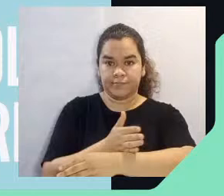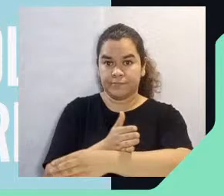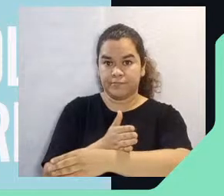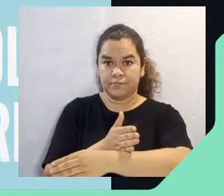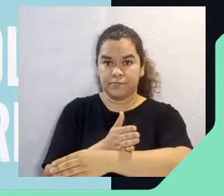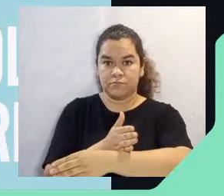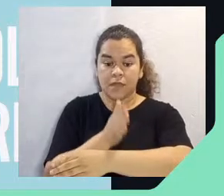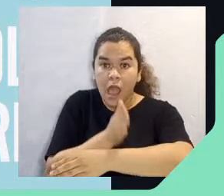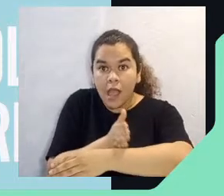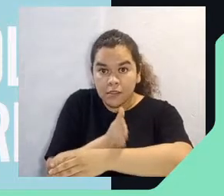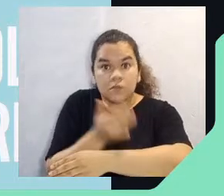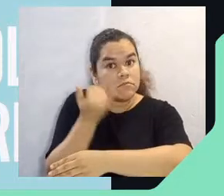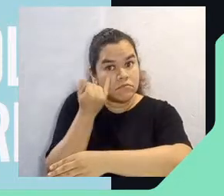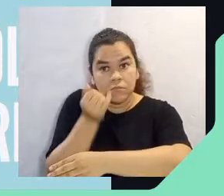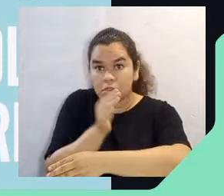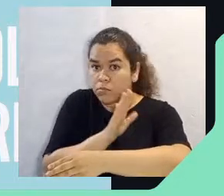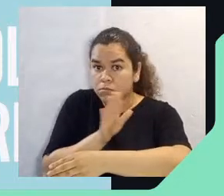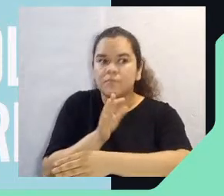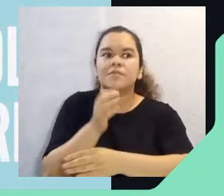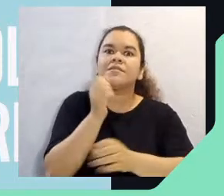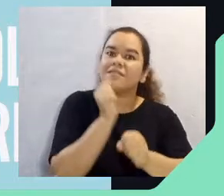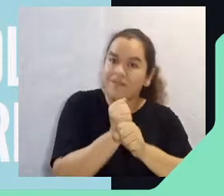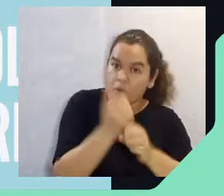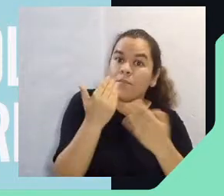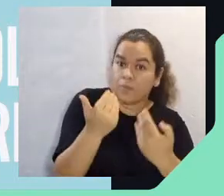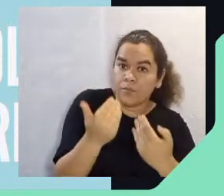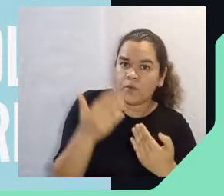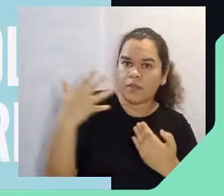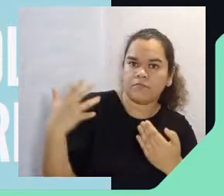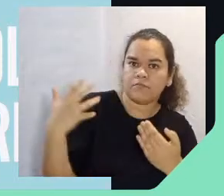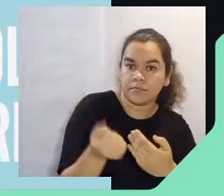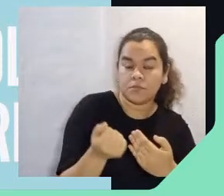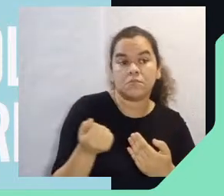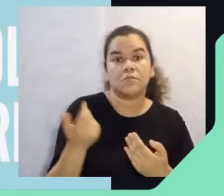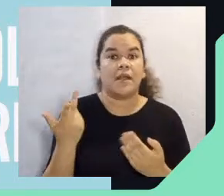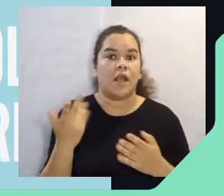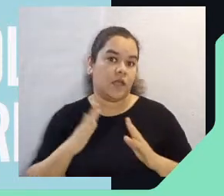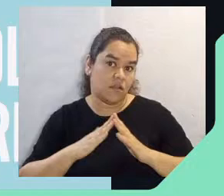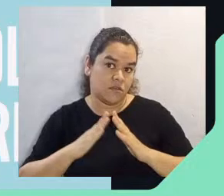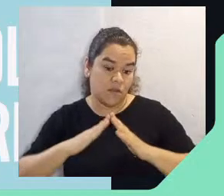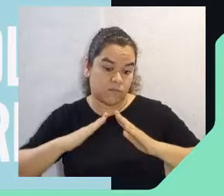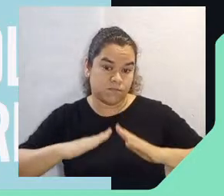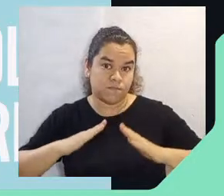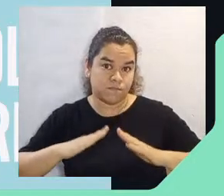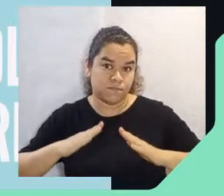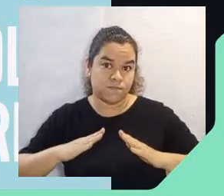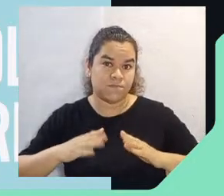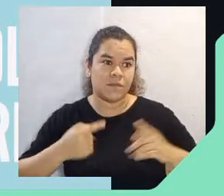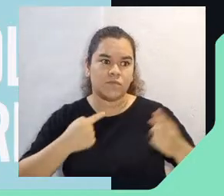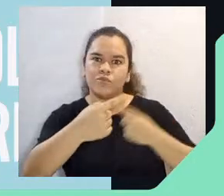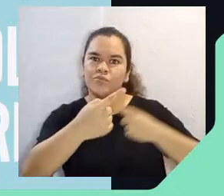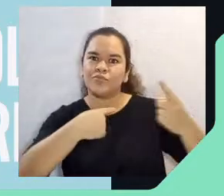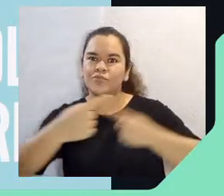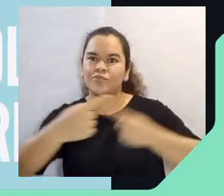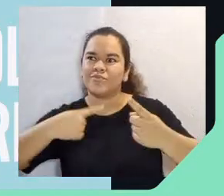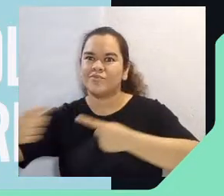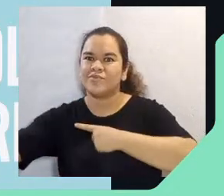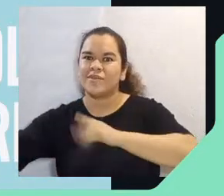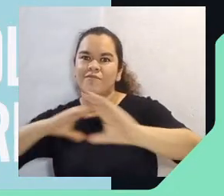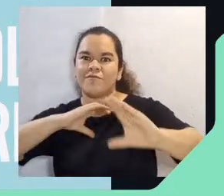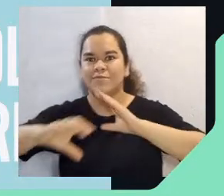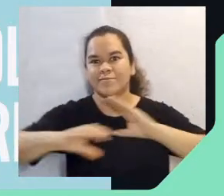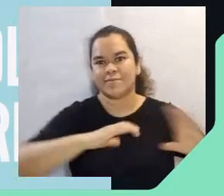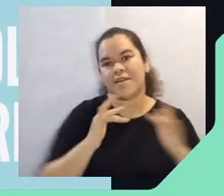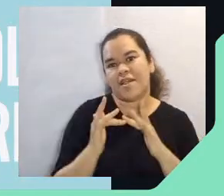una salida laboral sin moverse de la casa. Así que me parece que